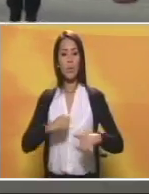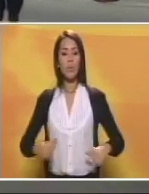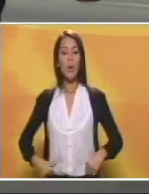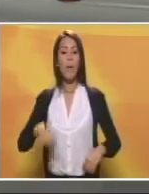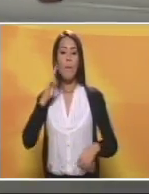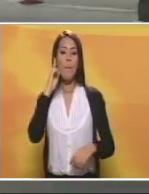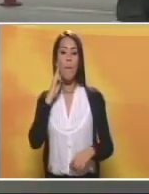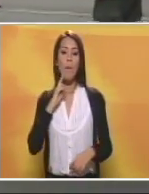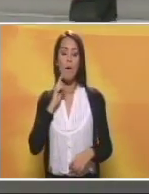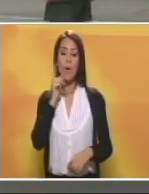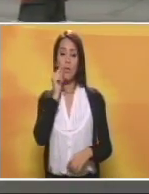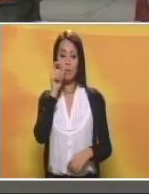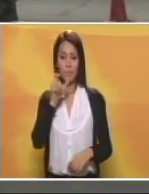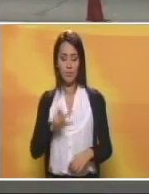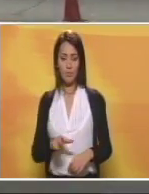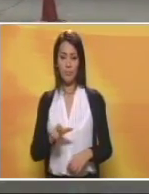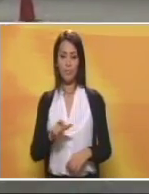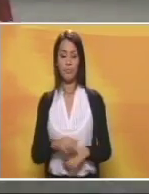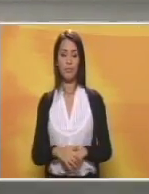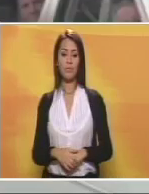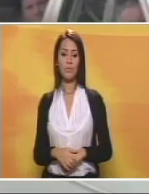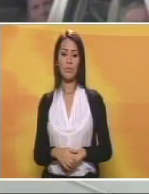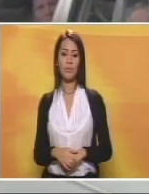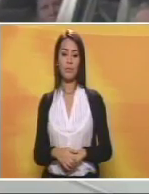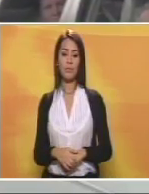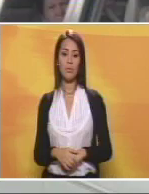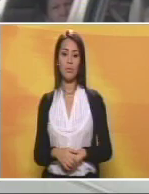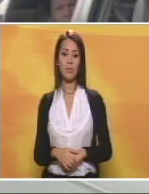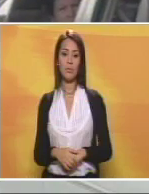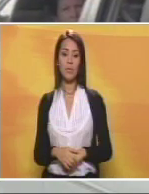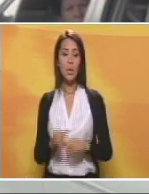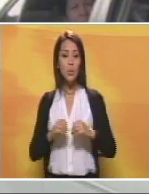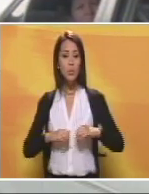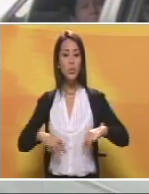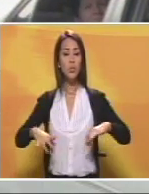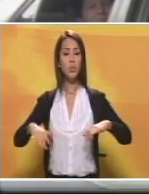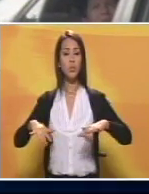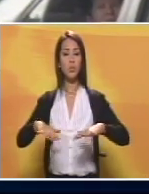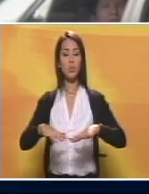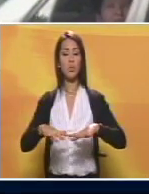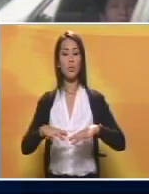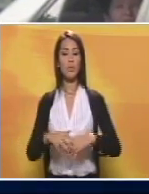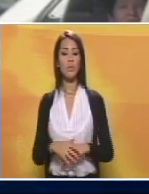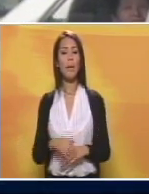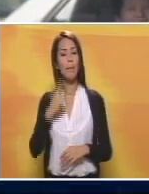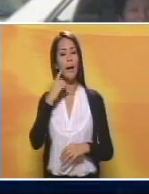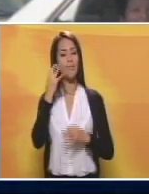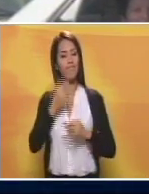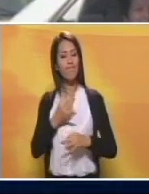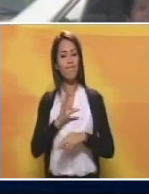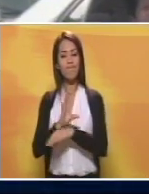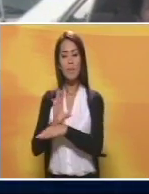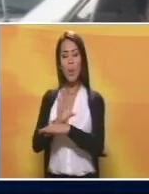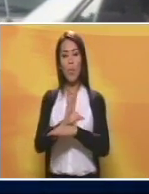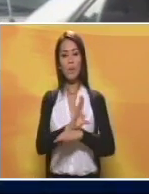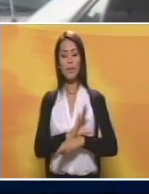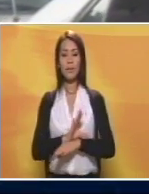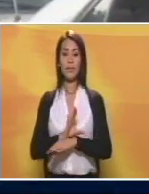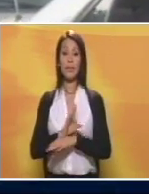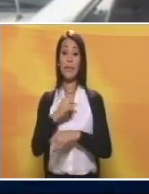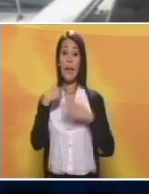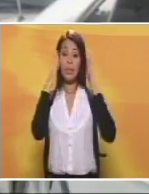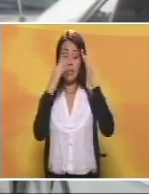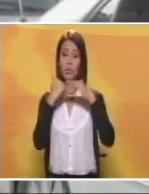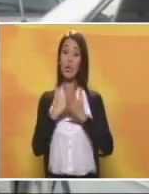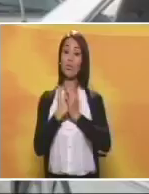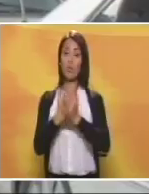Bolivariana, Richard López Vargas, se desplegó el alto mando de este componente para garantizar la seguridad y la